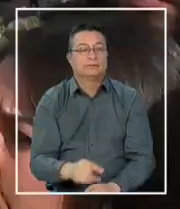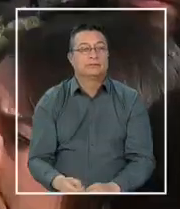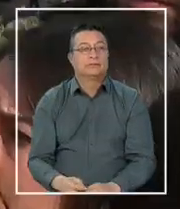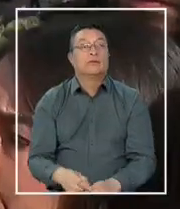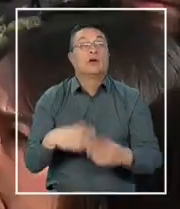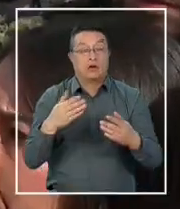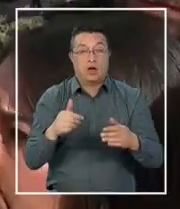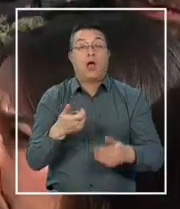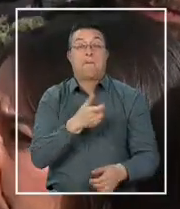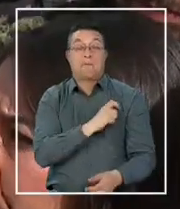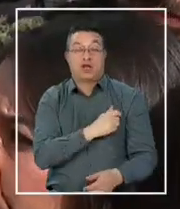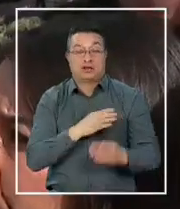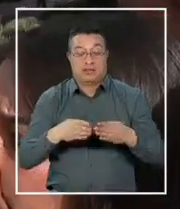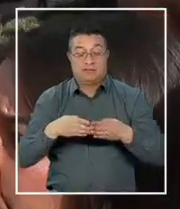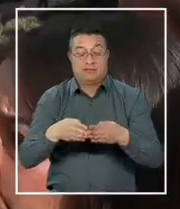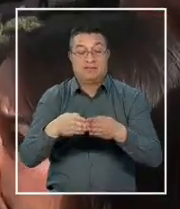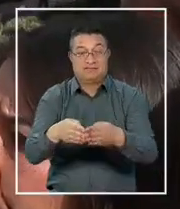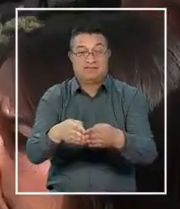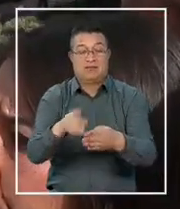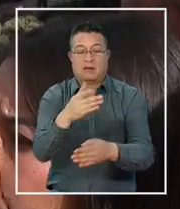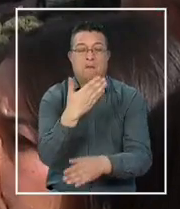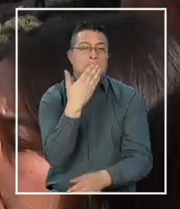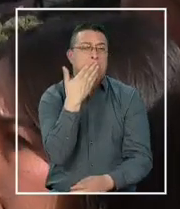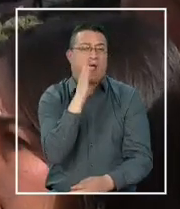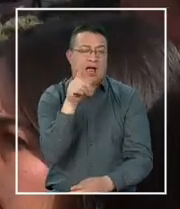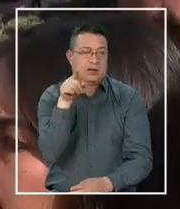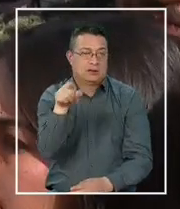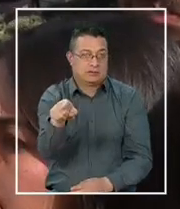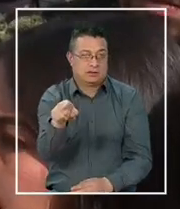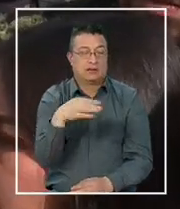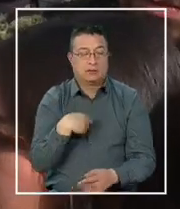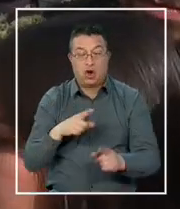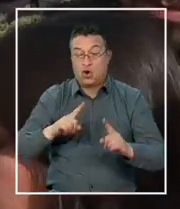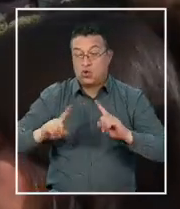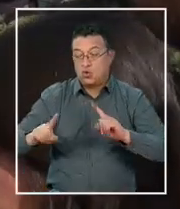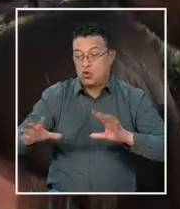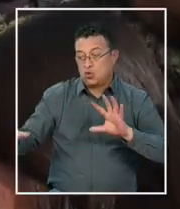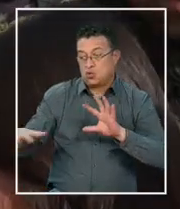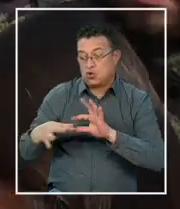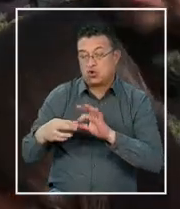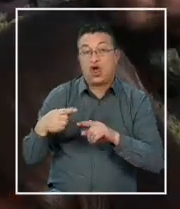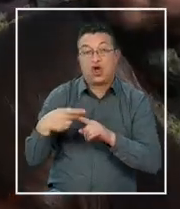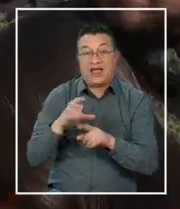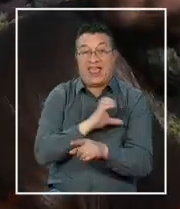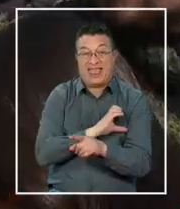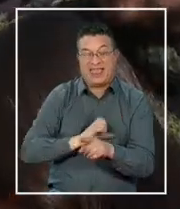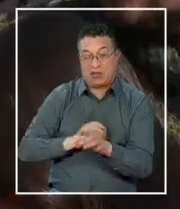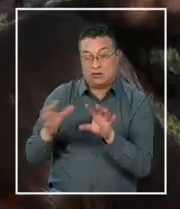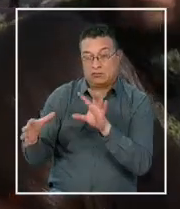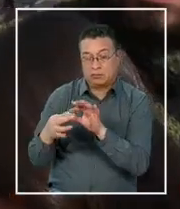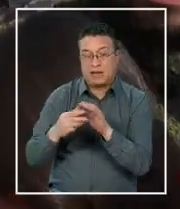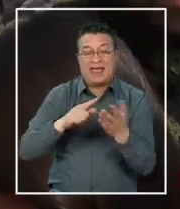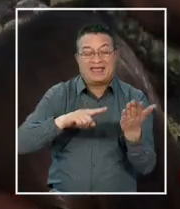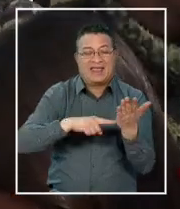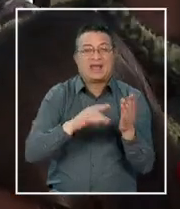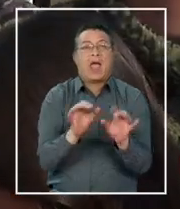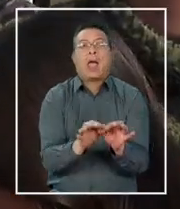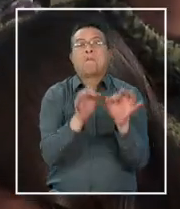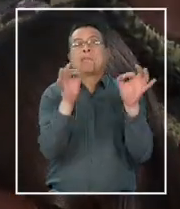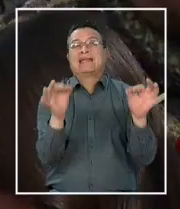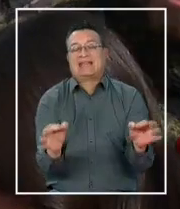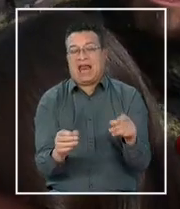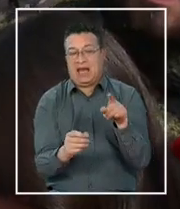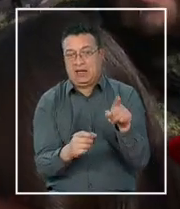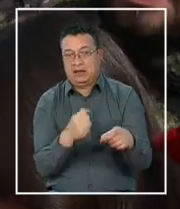tenemos una policía marítima especializada que está en coordinación con otros agentes del estado y que ocupa técnicas especiales para